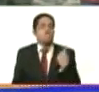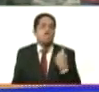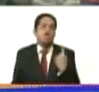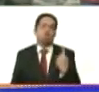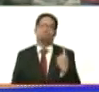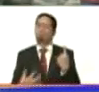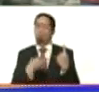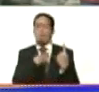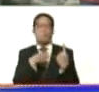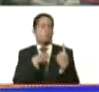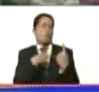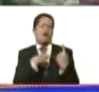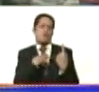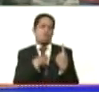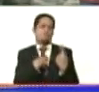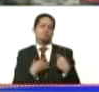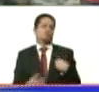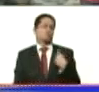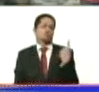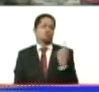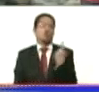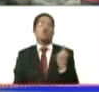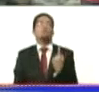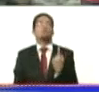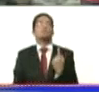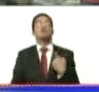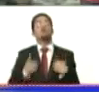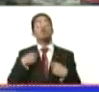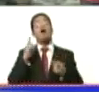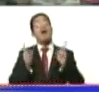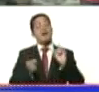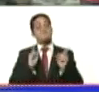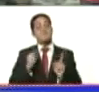Y a veces digo estas cosas,